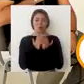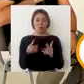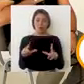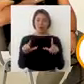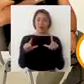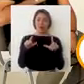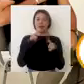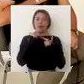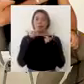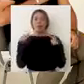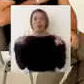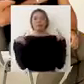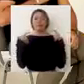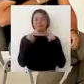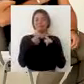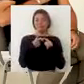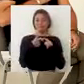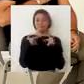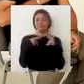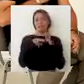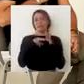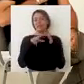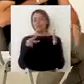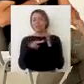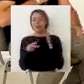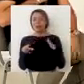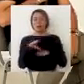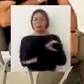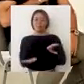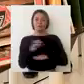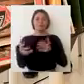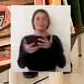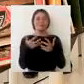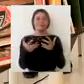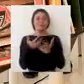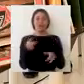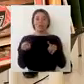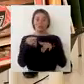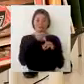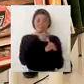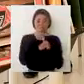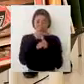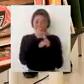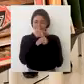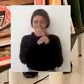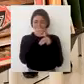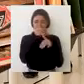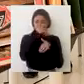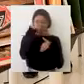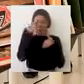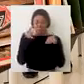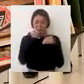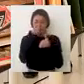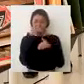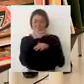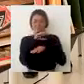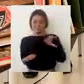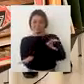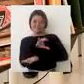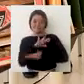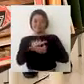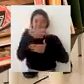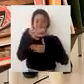licenciatura en lenguas castellanas, técnico en sistemas y apasionado del diseño gráfico. Y aparte de eso,